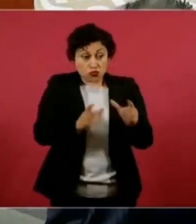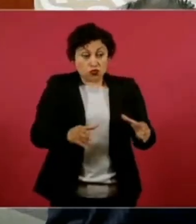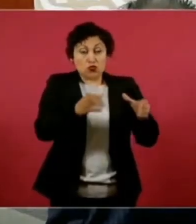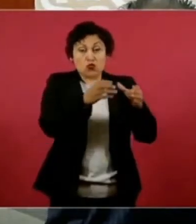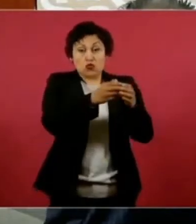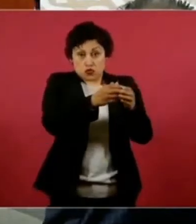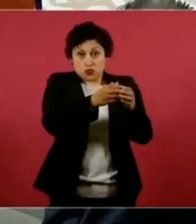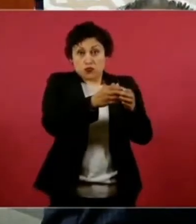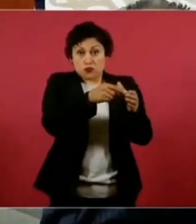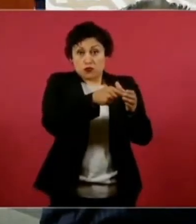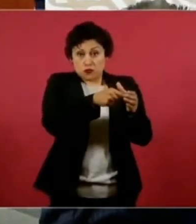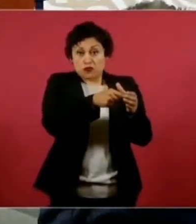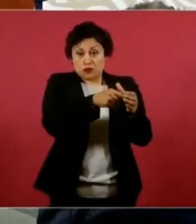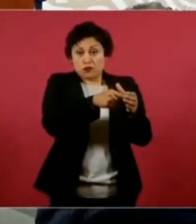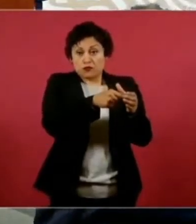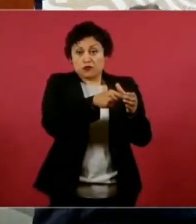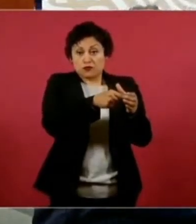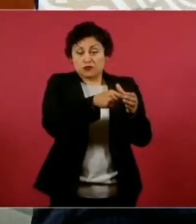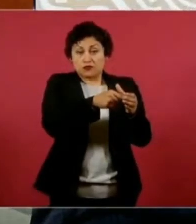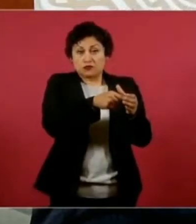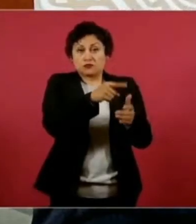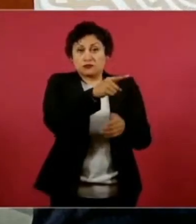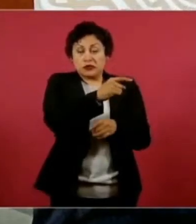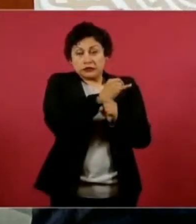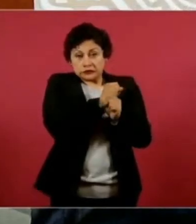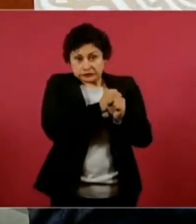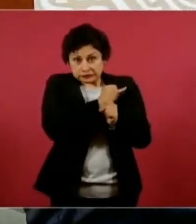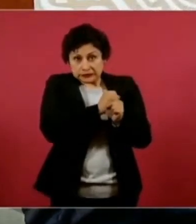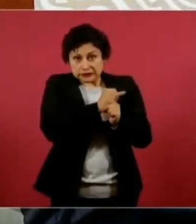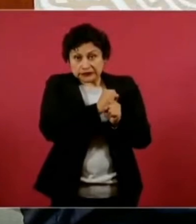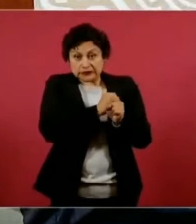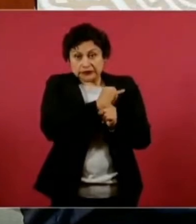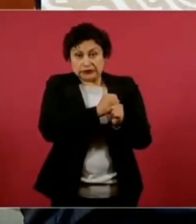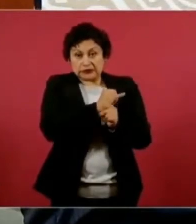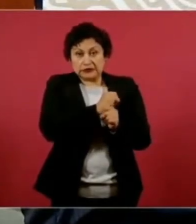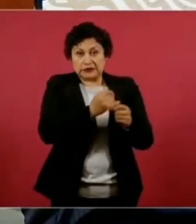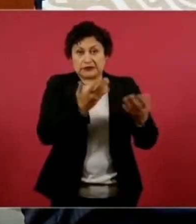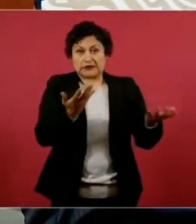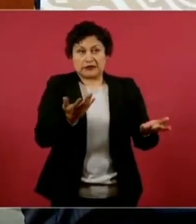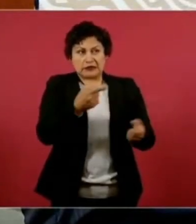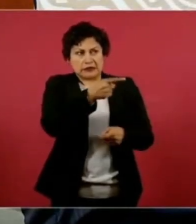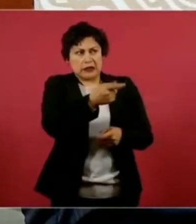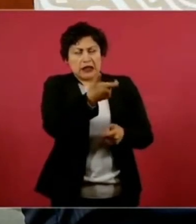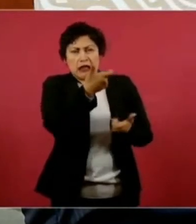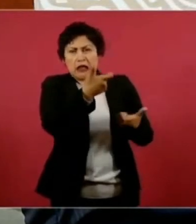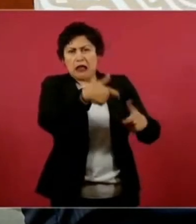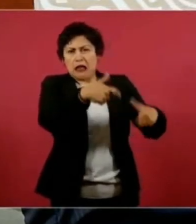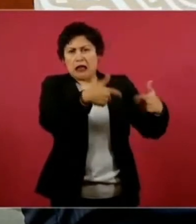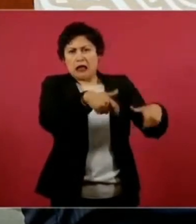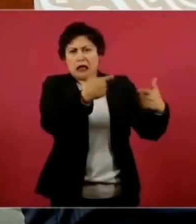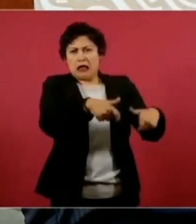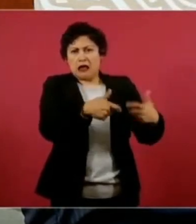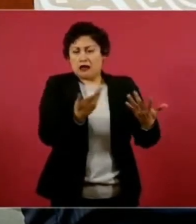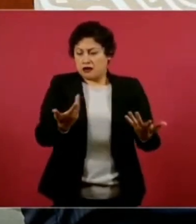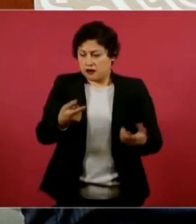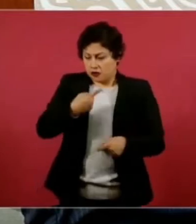del Movimiento de Transformación en México, los bienes que tenemos los dirigentes